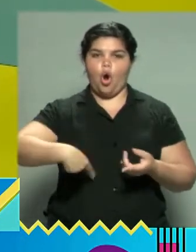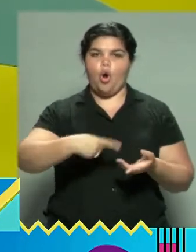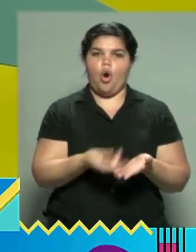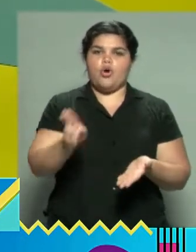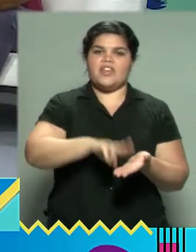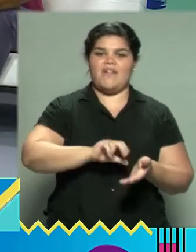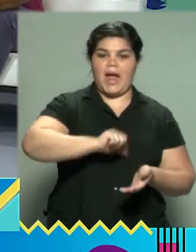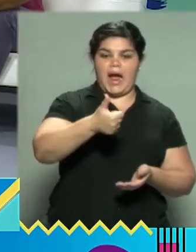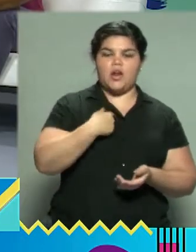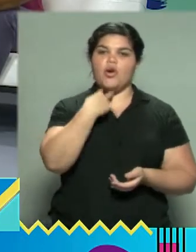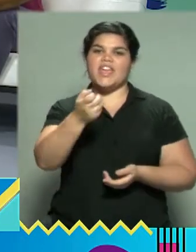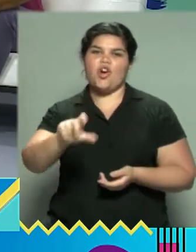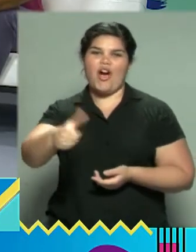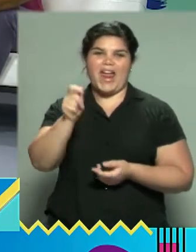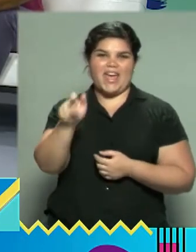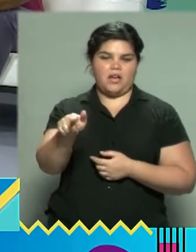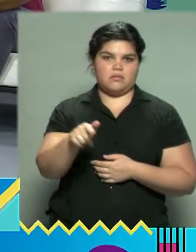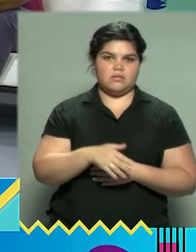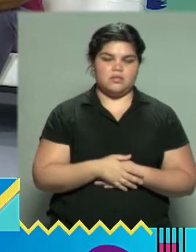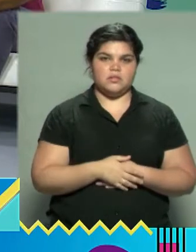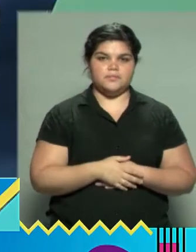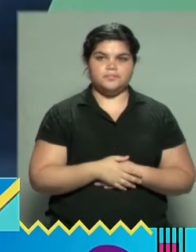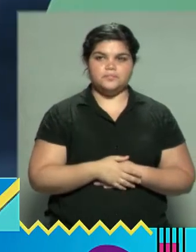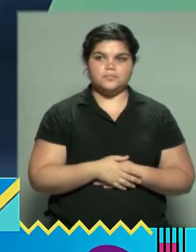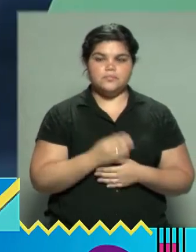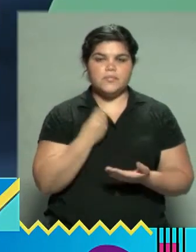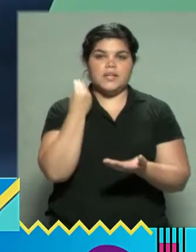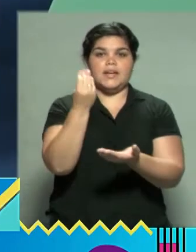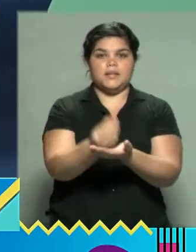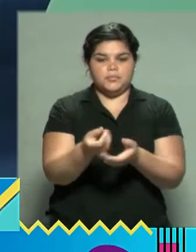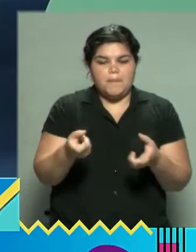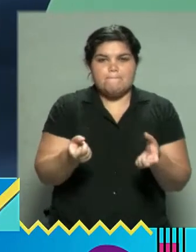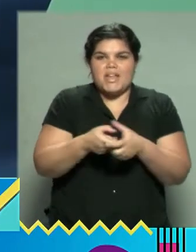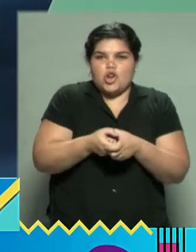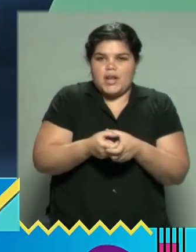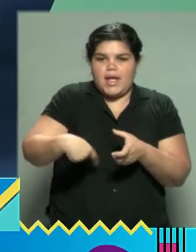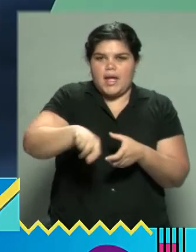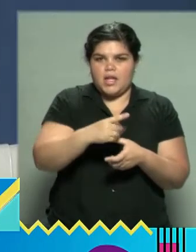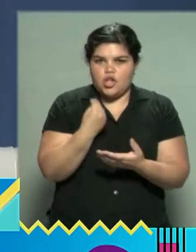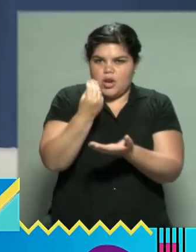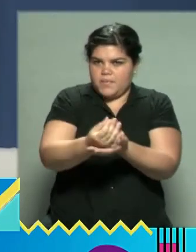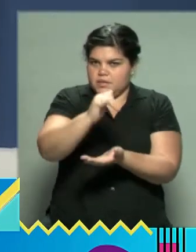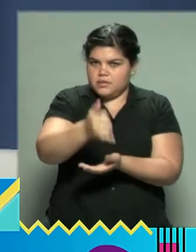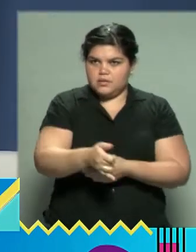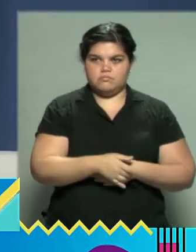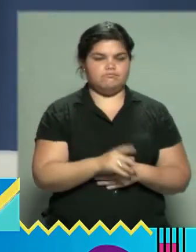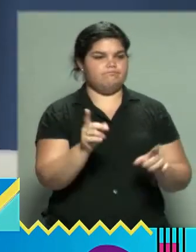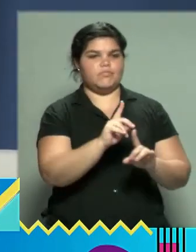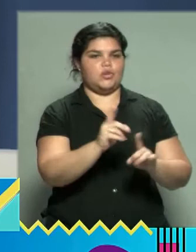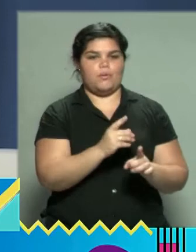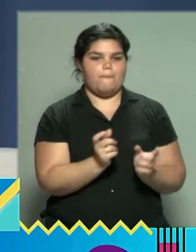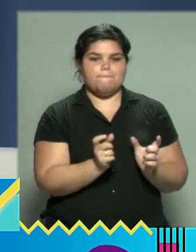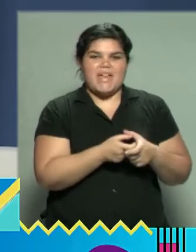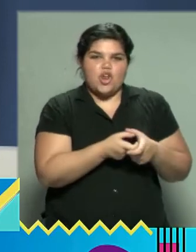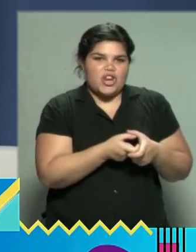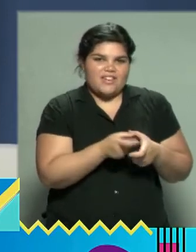hijos. Dante, ¿considerás que hoy los dirigentes sindicales están representando a las minorías? A las minorías no, a las mayorías. O